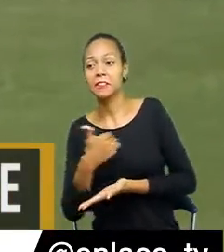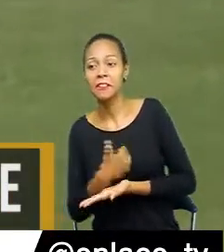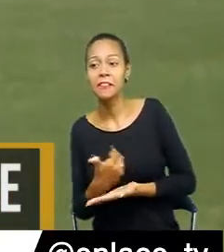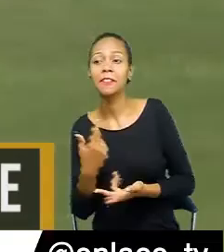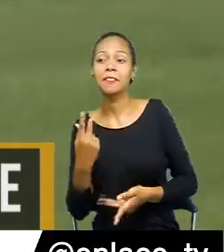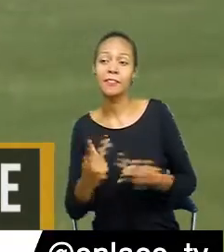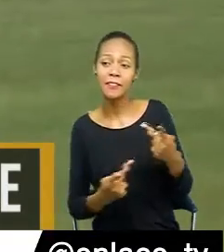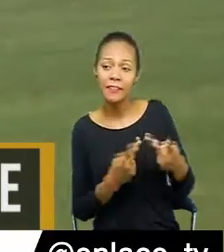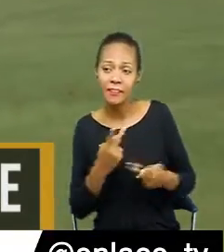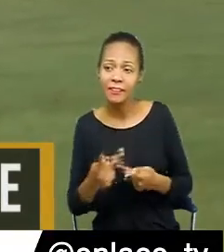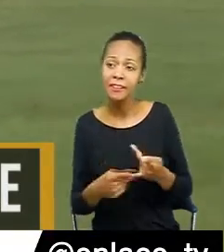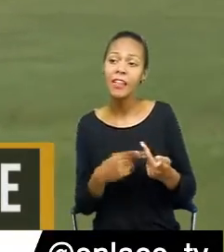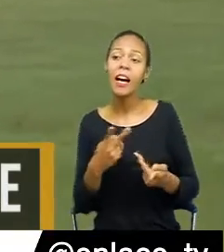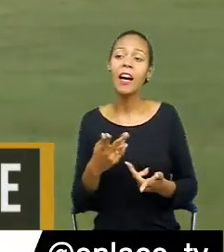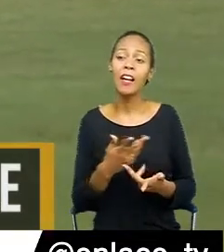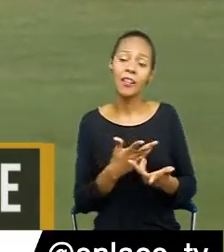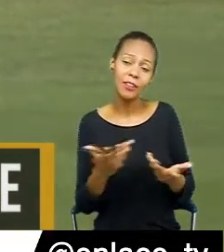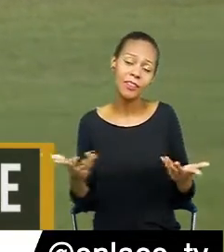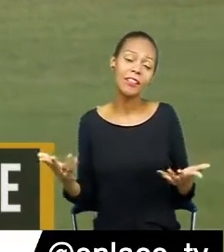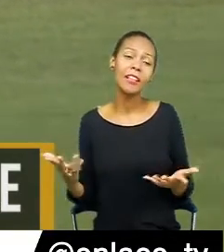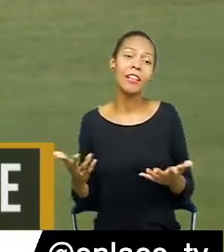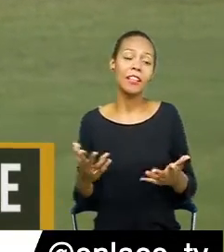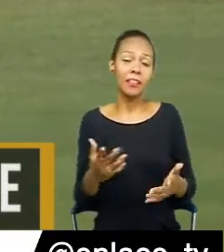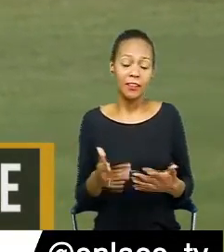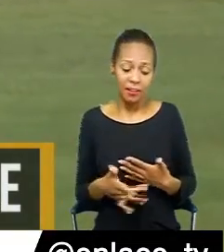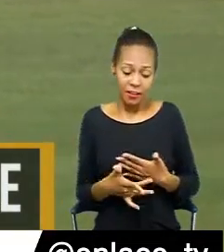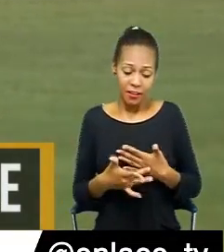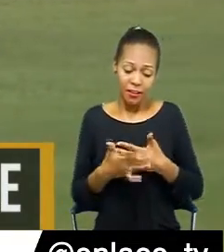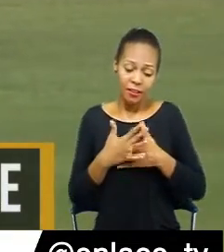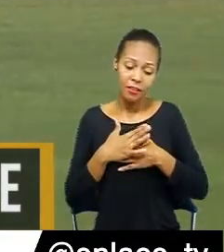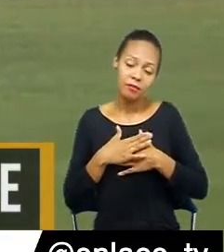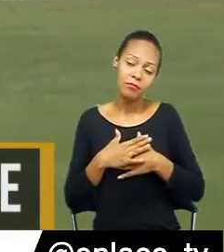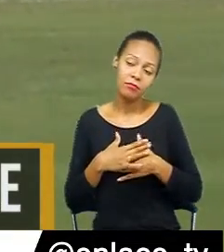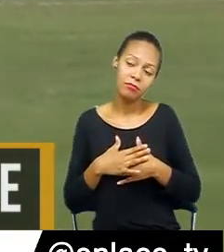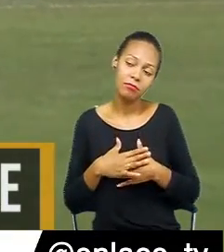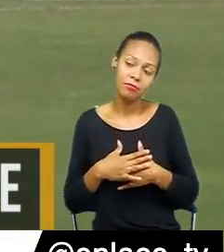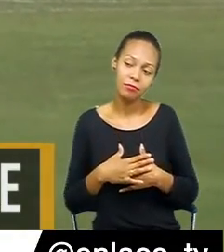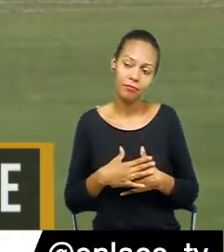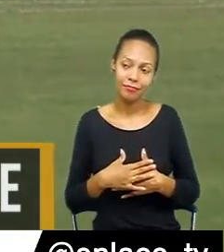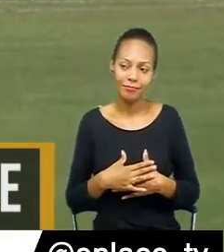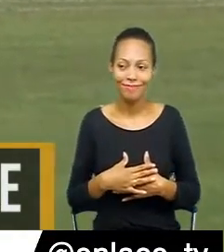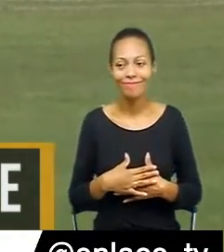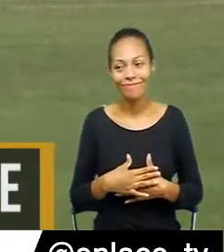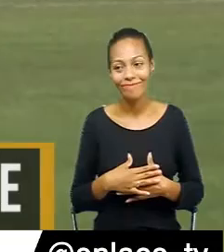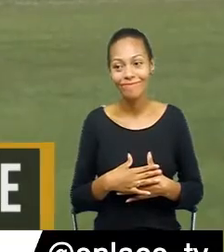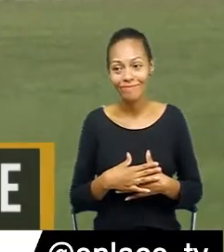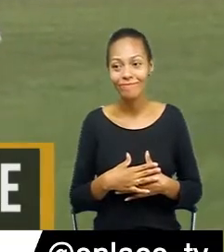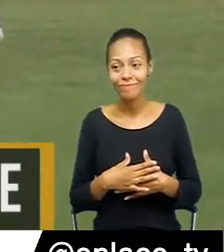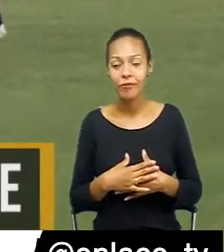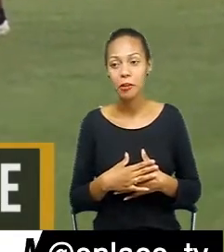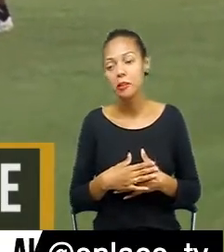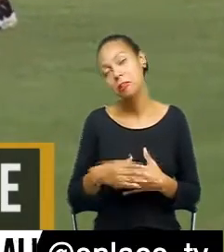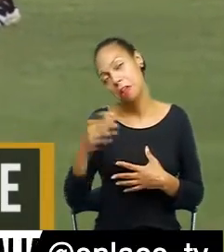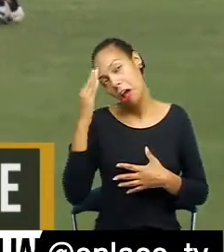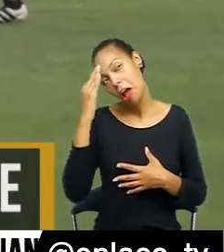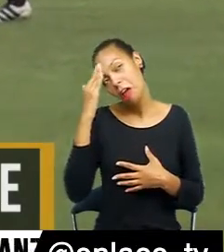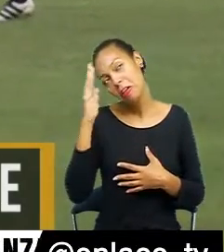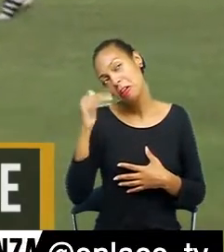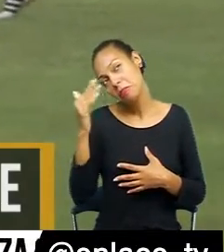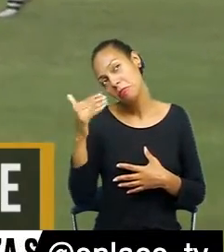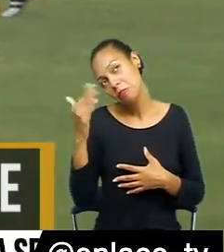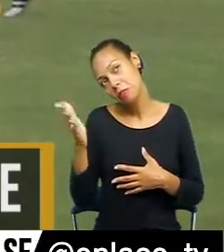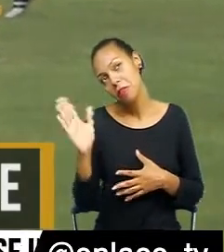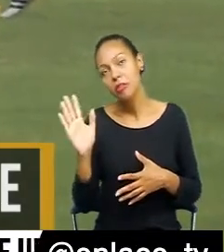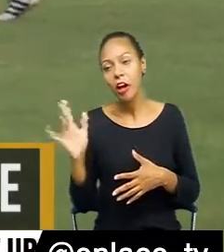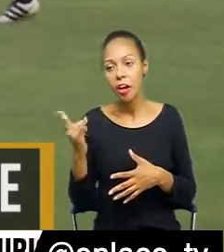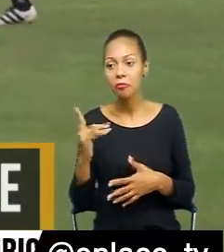repetidas oportunidades, y eso me dio mucha tranquilidad para saber de que en cualquier momento, cuando estuviera bien,